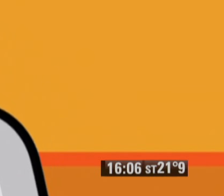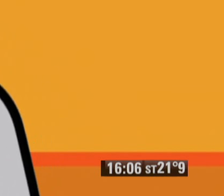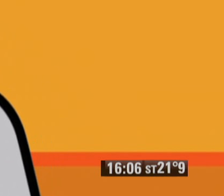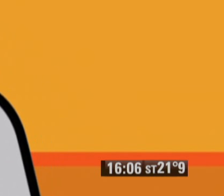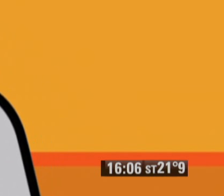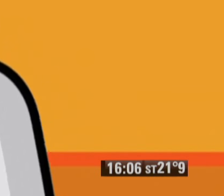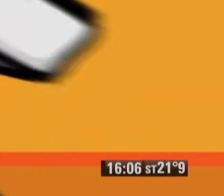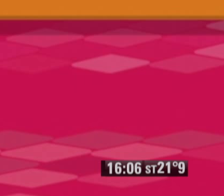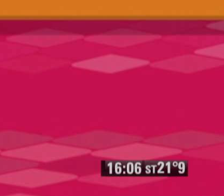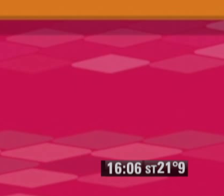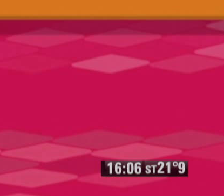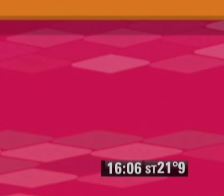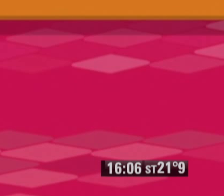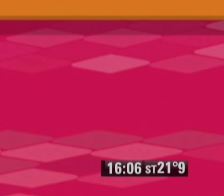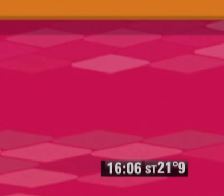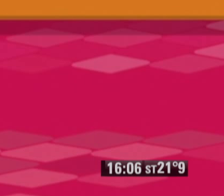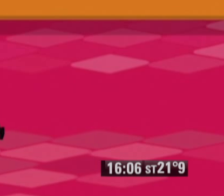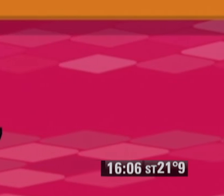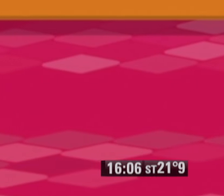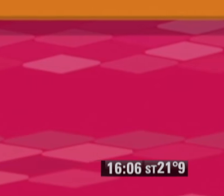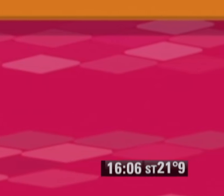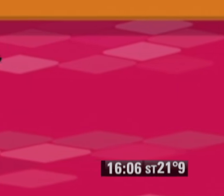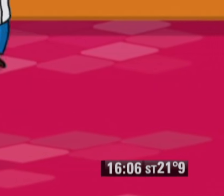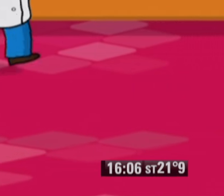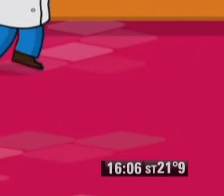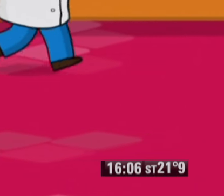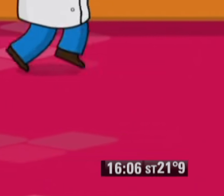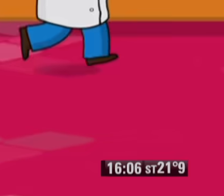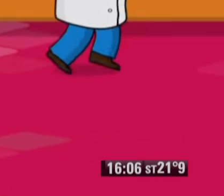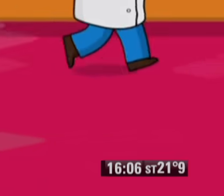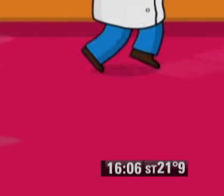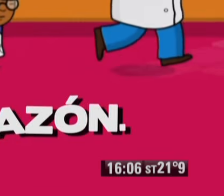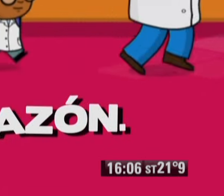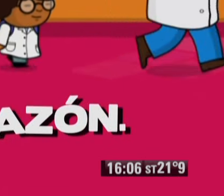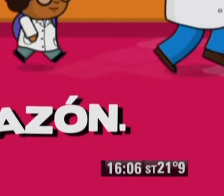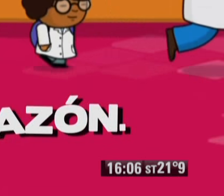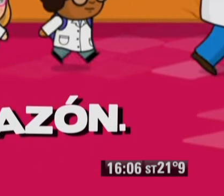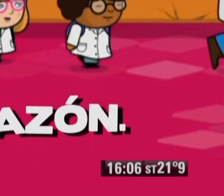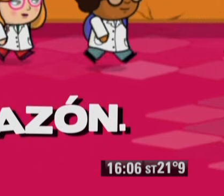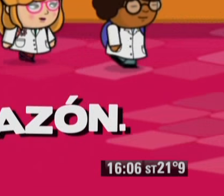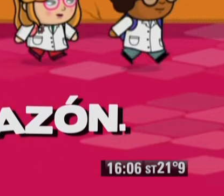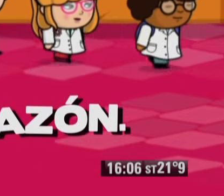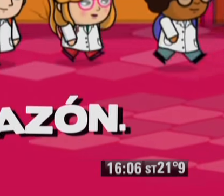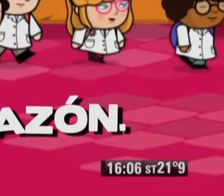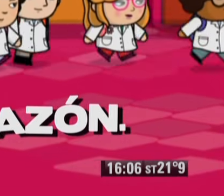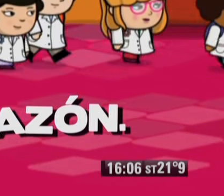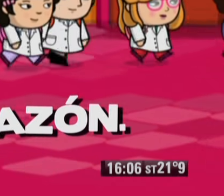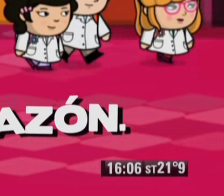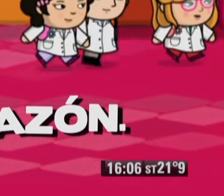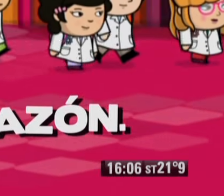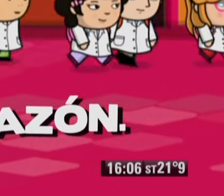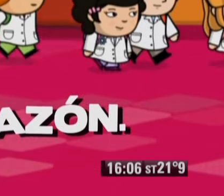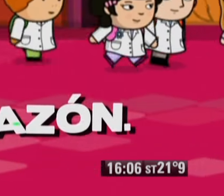jurando amarte como así defenderte, mientras palpite